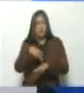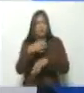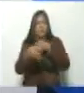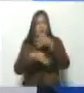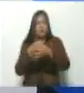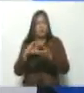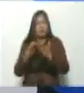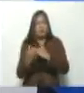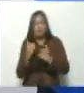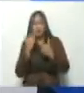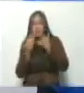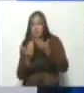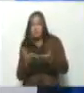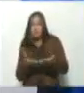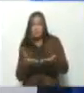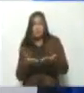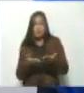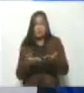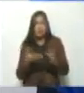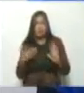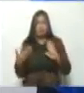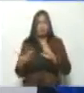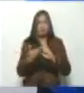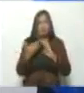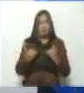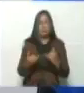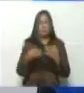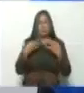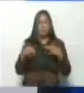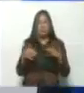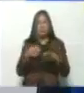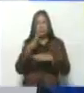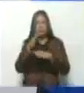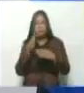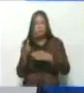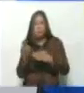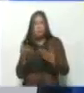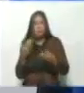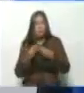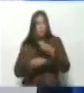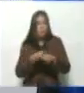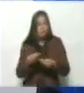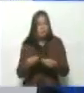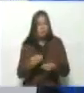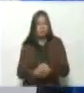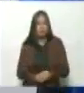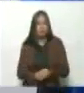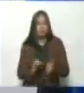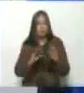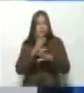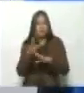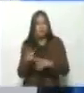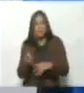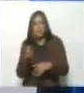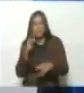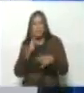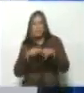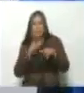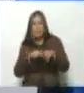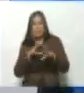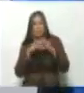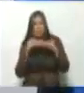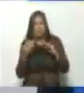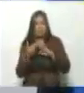qué es la basura, qué implica, los efectos a la naturaleza, las consecuencias, la mancha negra, es decir, todo lo que